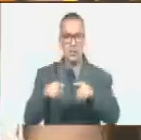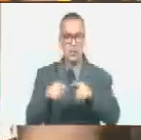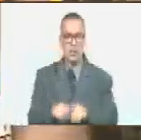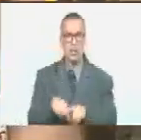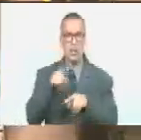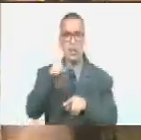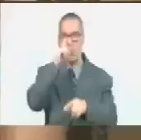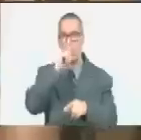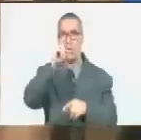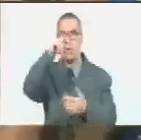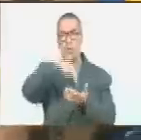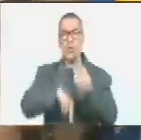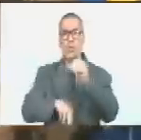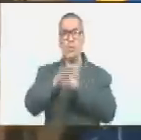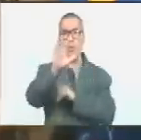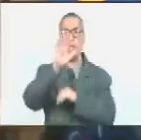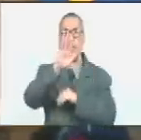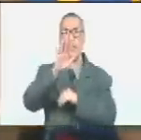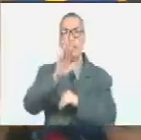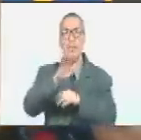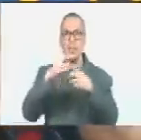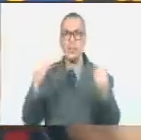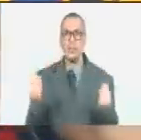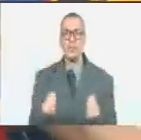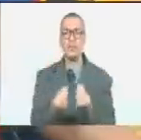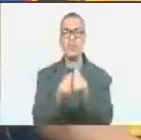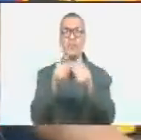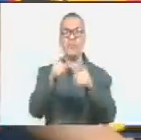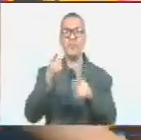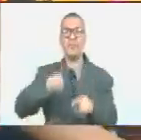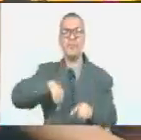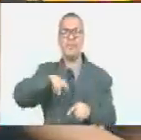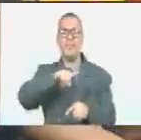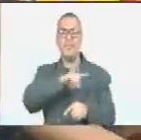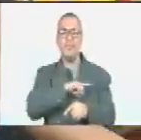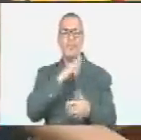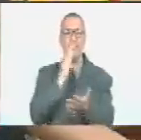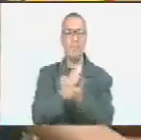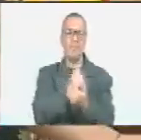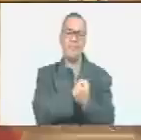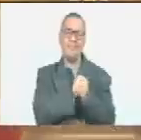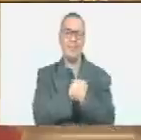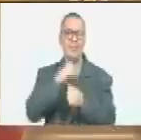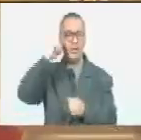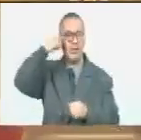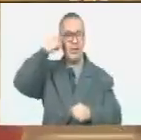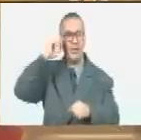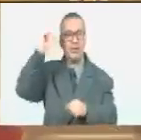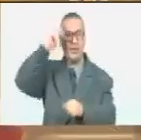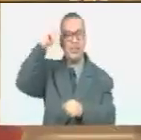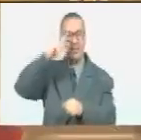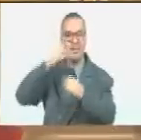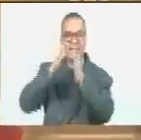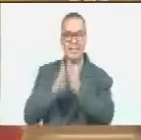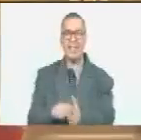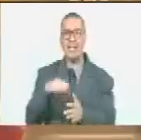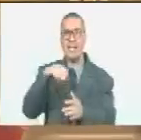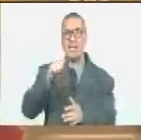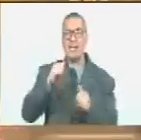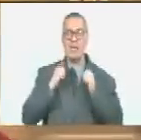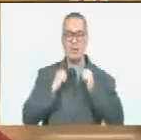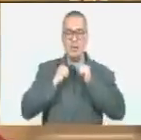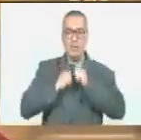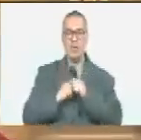en el año 2005, en compañía de nuestro siempre amado y recordado profesor Aristóbulo